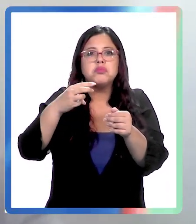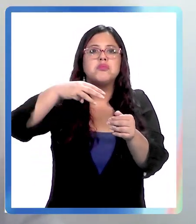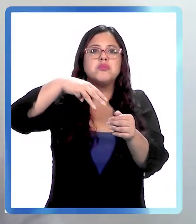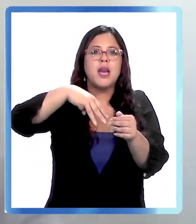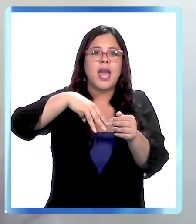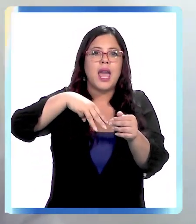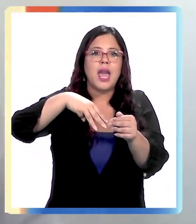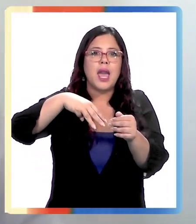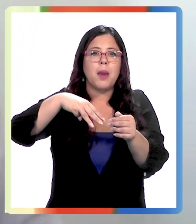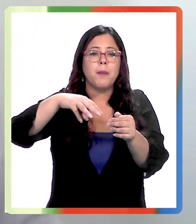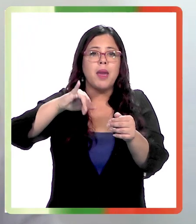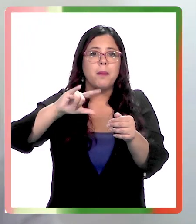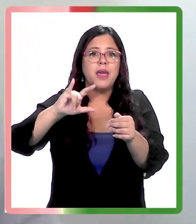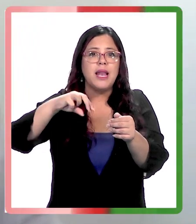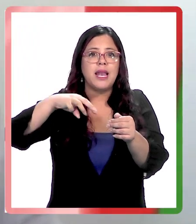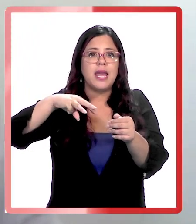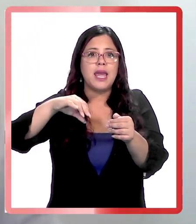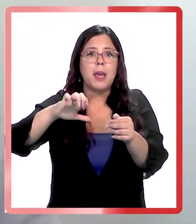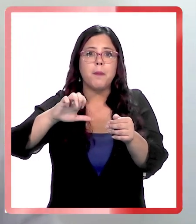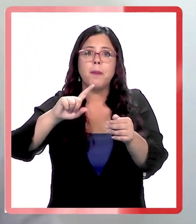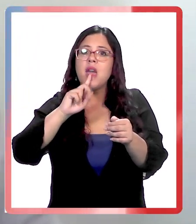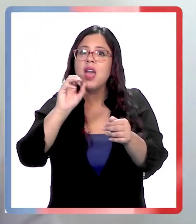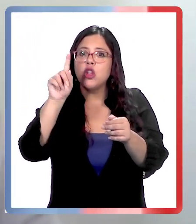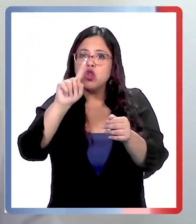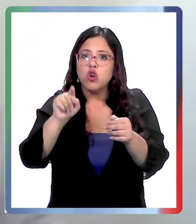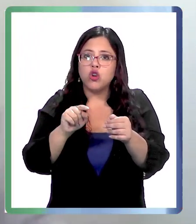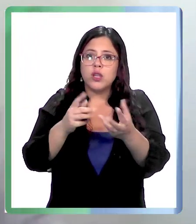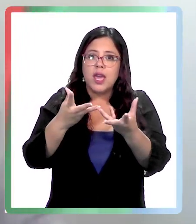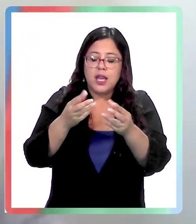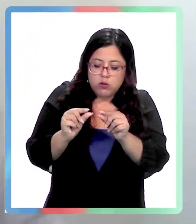tanto, grandes síntomas digestivos no va a dar.